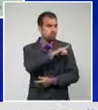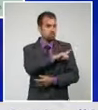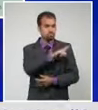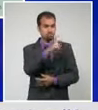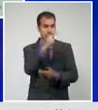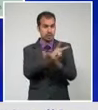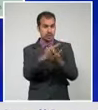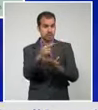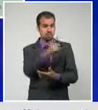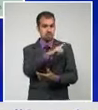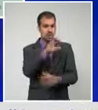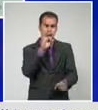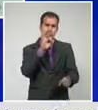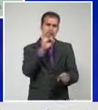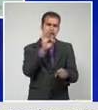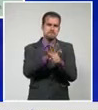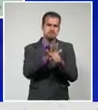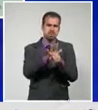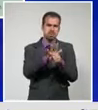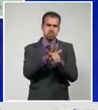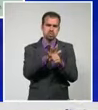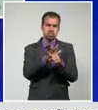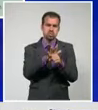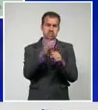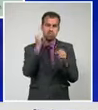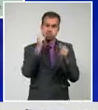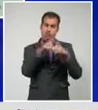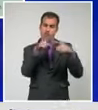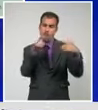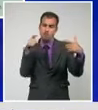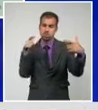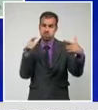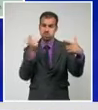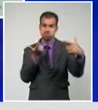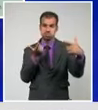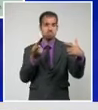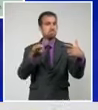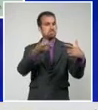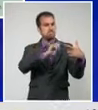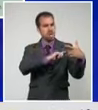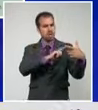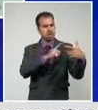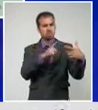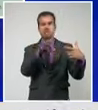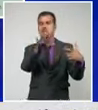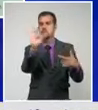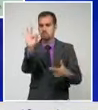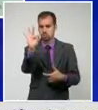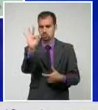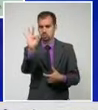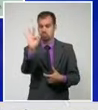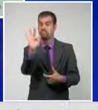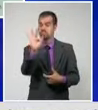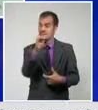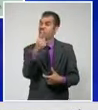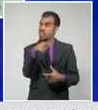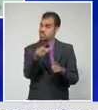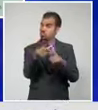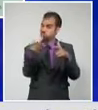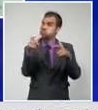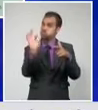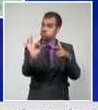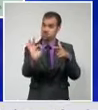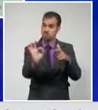comenzó a presentar tasas de incidencia elevadas, ayer 58 casos, todavía es alto,